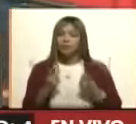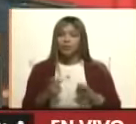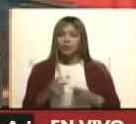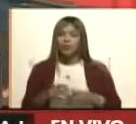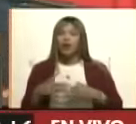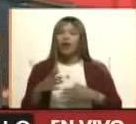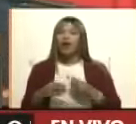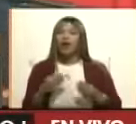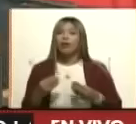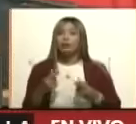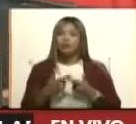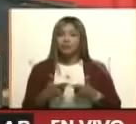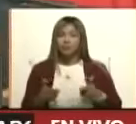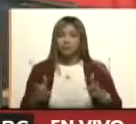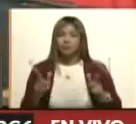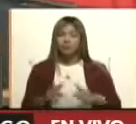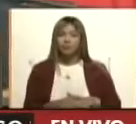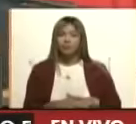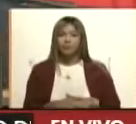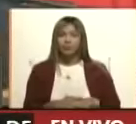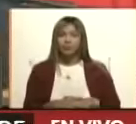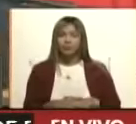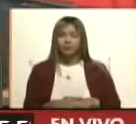¿qué haría el libertador Simón Bolívar?